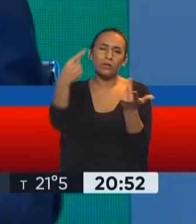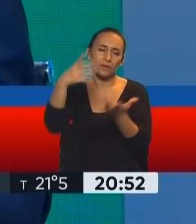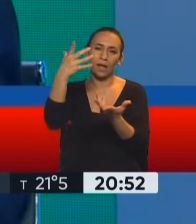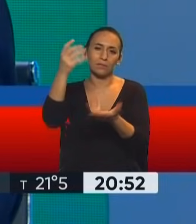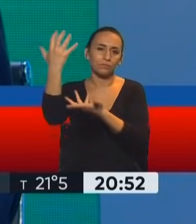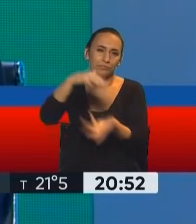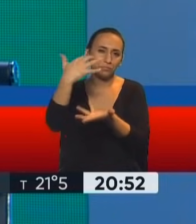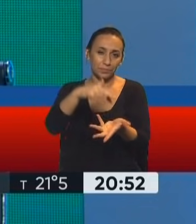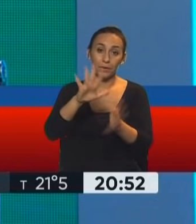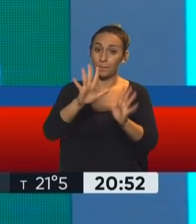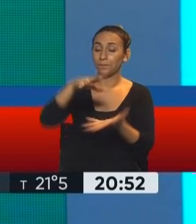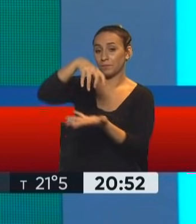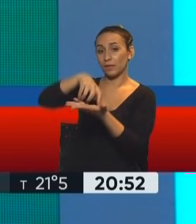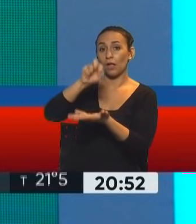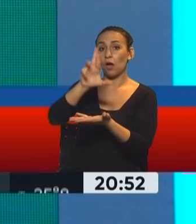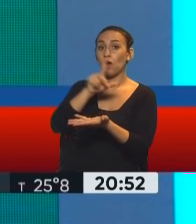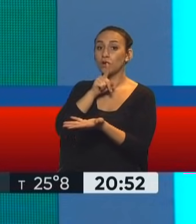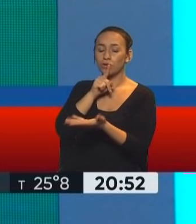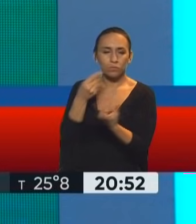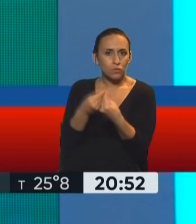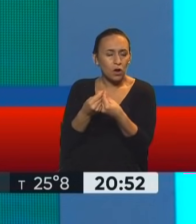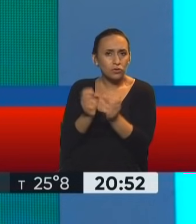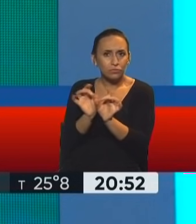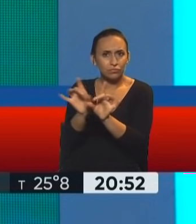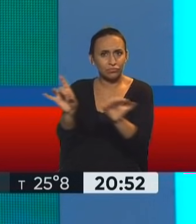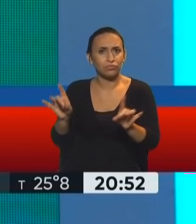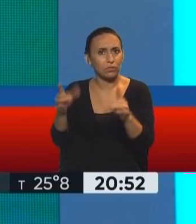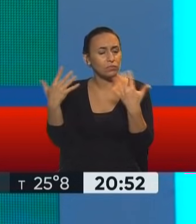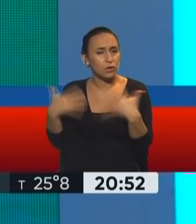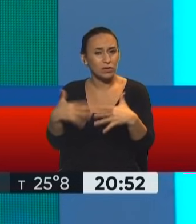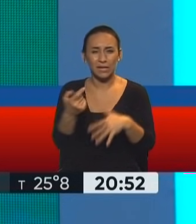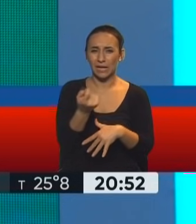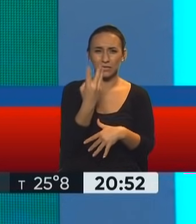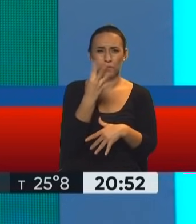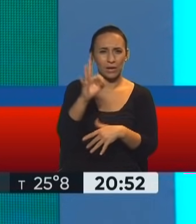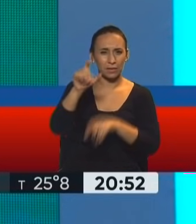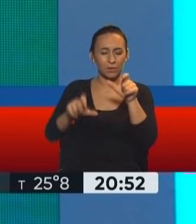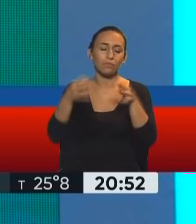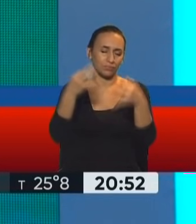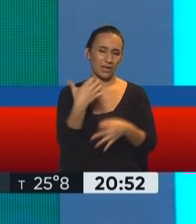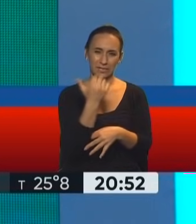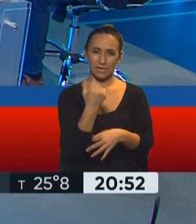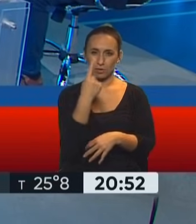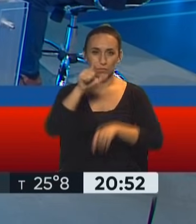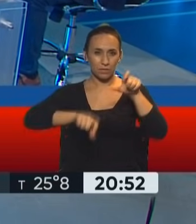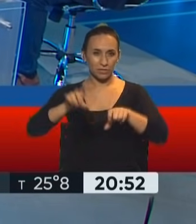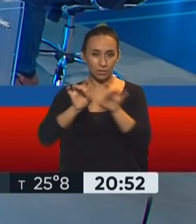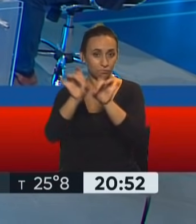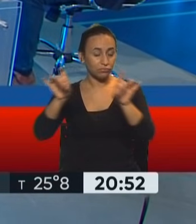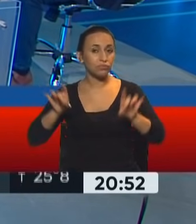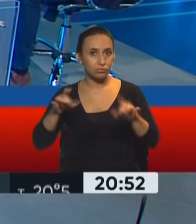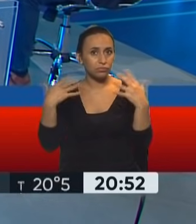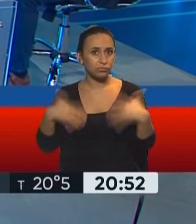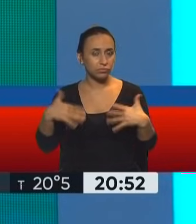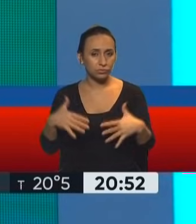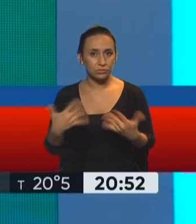educación, en la ORT hubo muchos contagios, en la escuela ORT hubo creo que 40 contagios. 61. 61 contagios. O